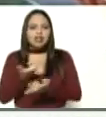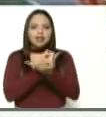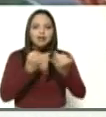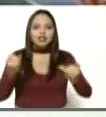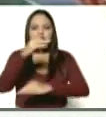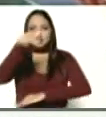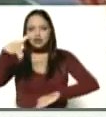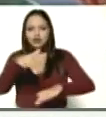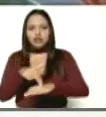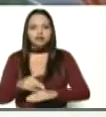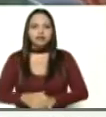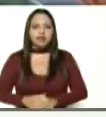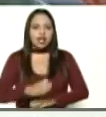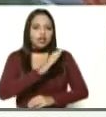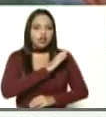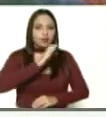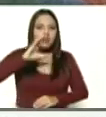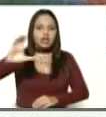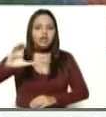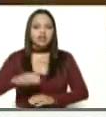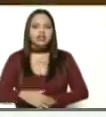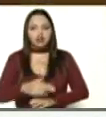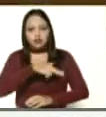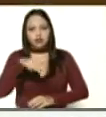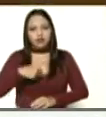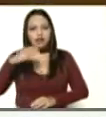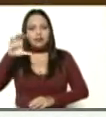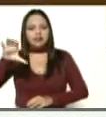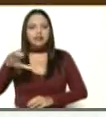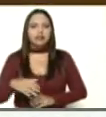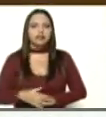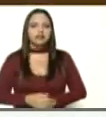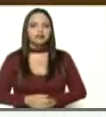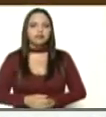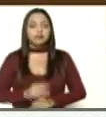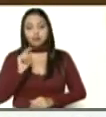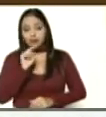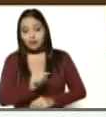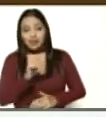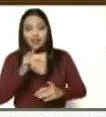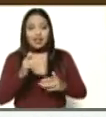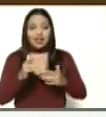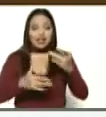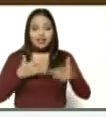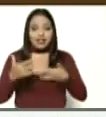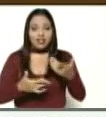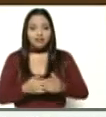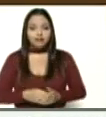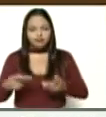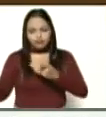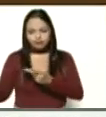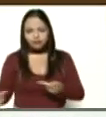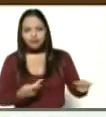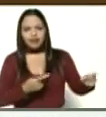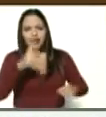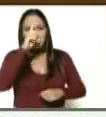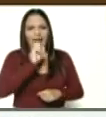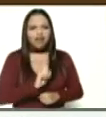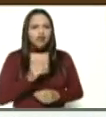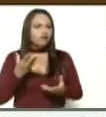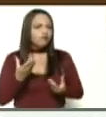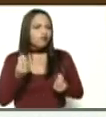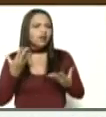nacional, la soberanía de nuestra patria. Este acto que nos convoca hoy en un año muy